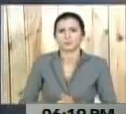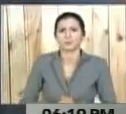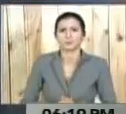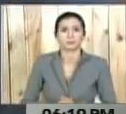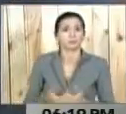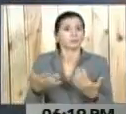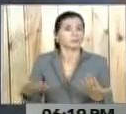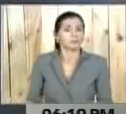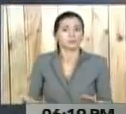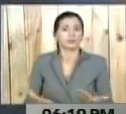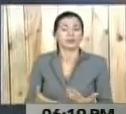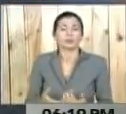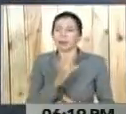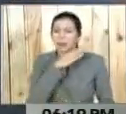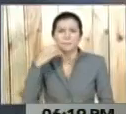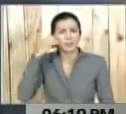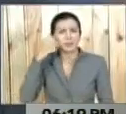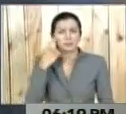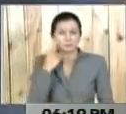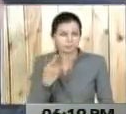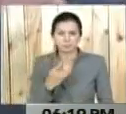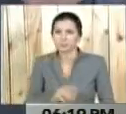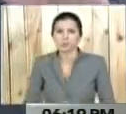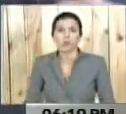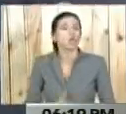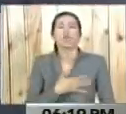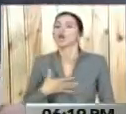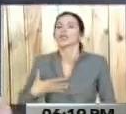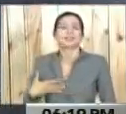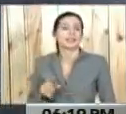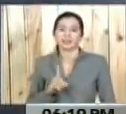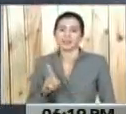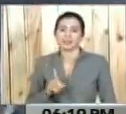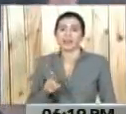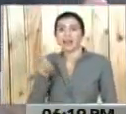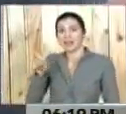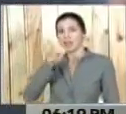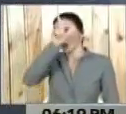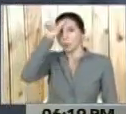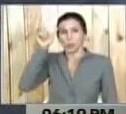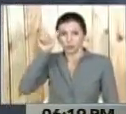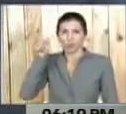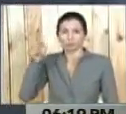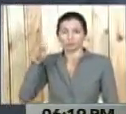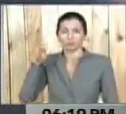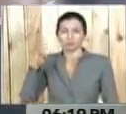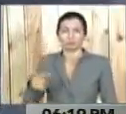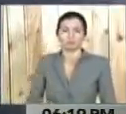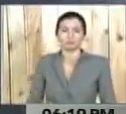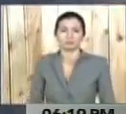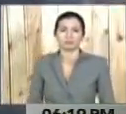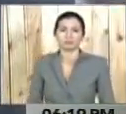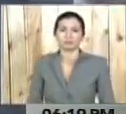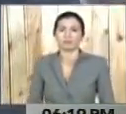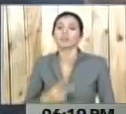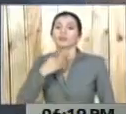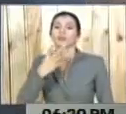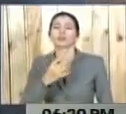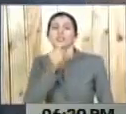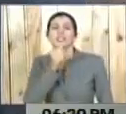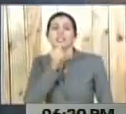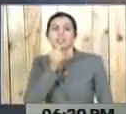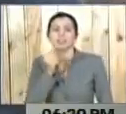Capriles no quiere que Leopoldo López desde la cárcel, a través de su vocero, que es el